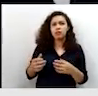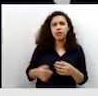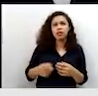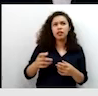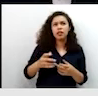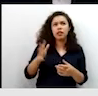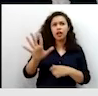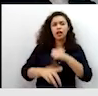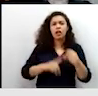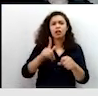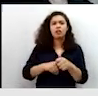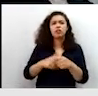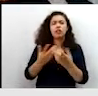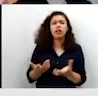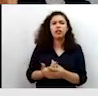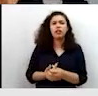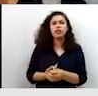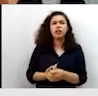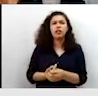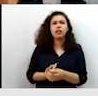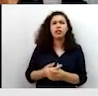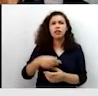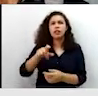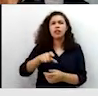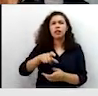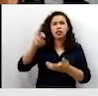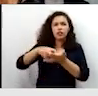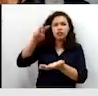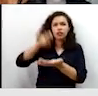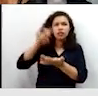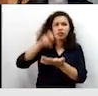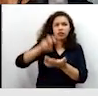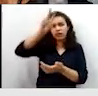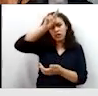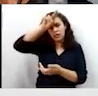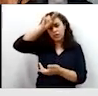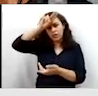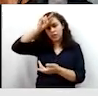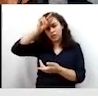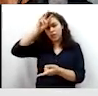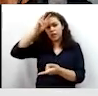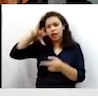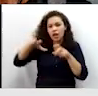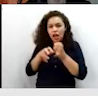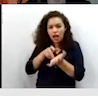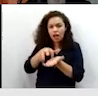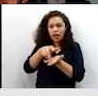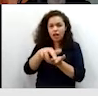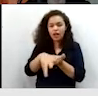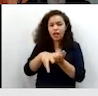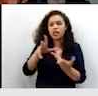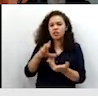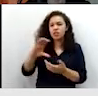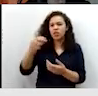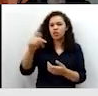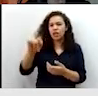cisternas se van a ubicar grillos, arácnidos, cucarachas, lagartijas y roedores.